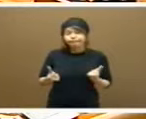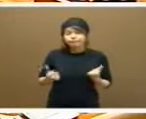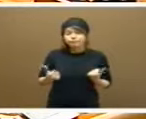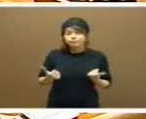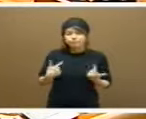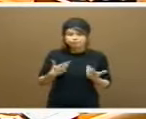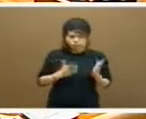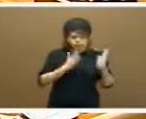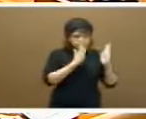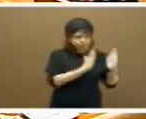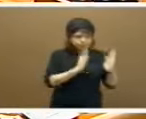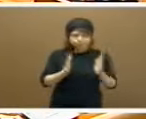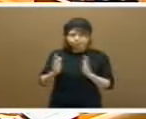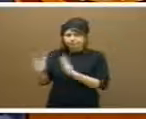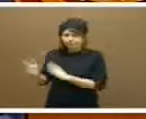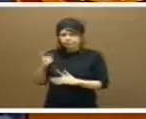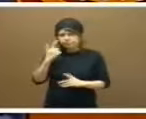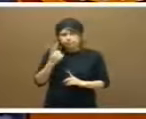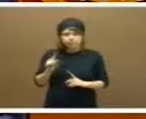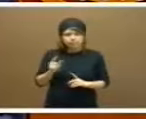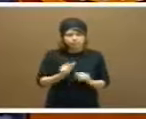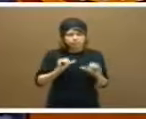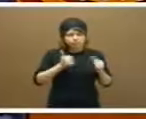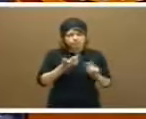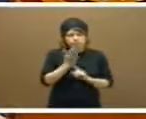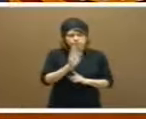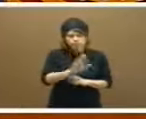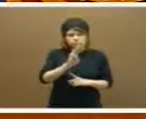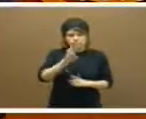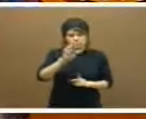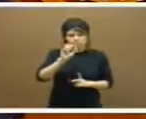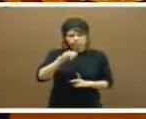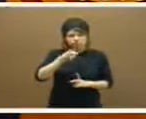Vamos a ir por parte. Empiezo por el representante del grupo Prescre,